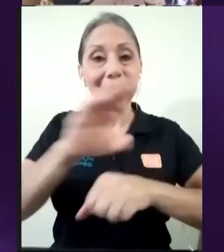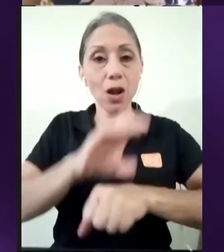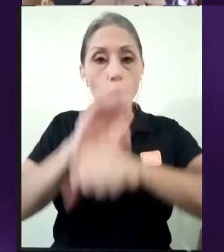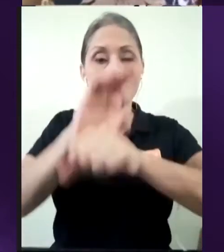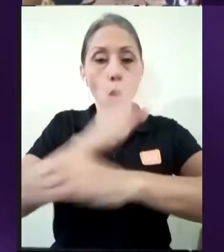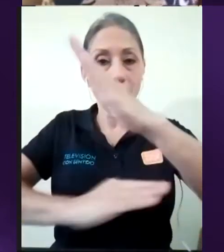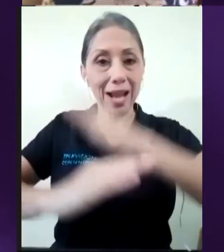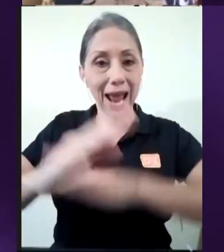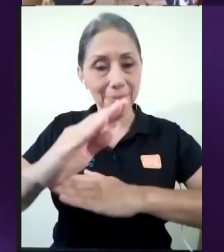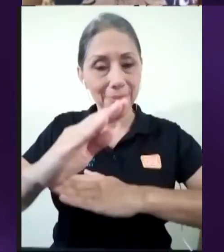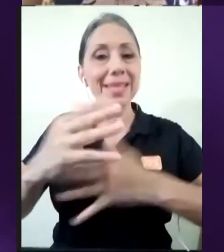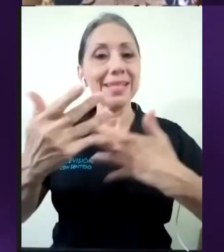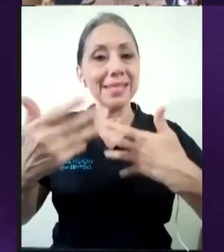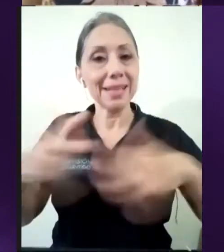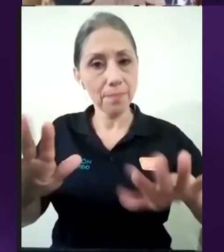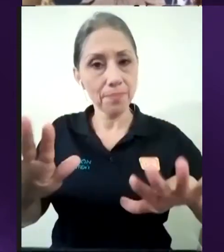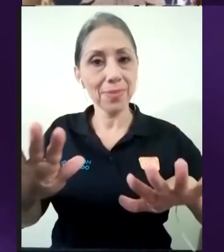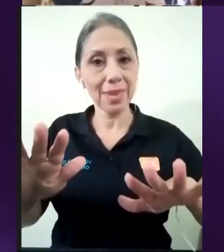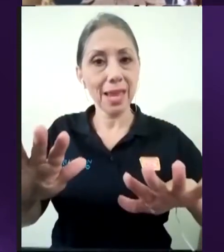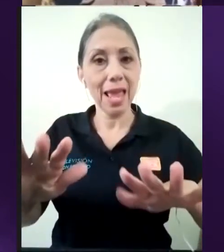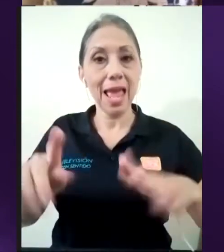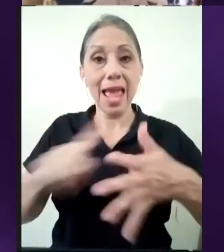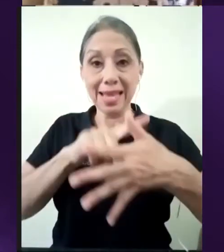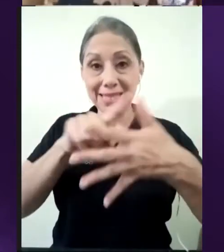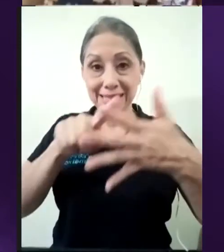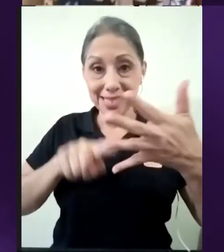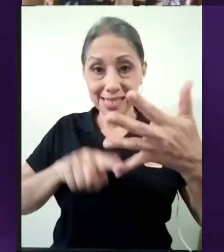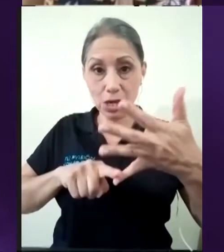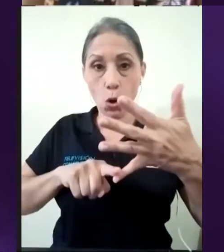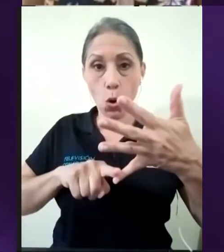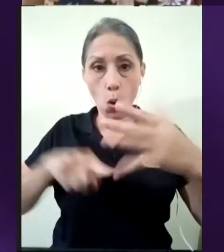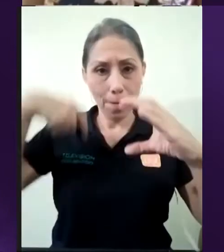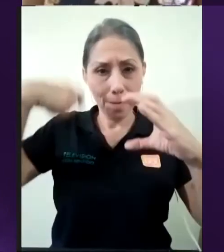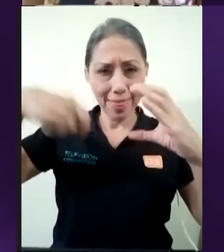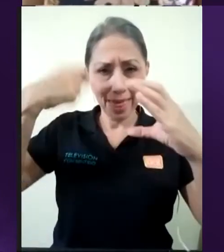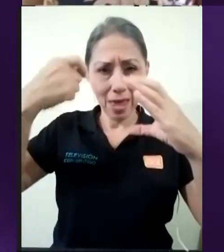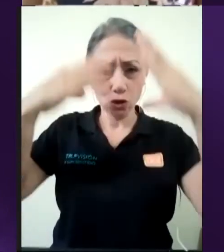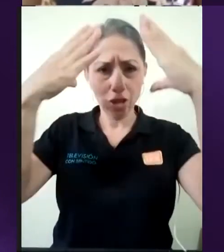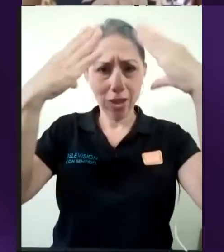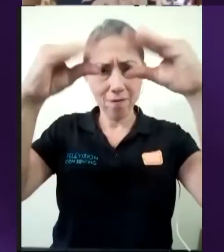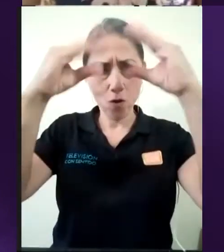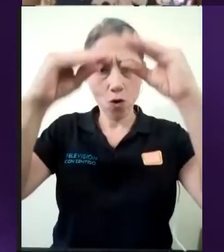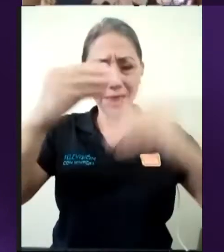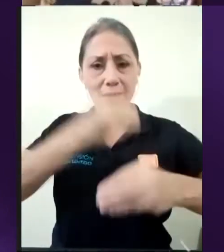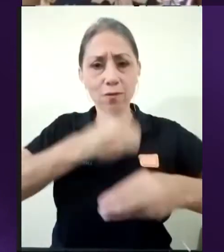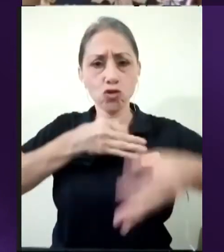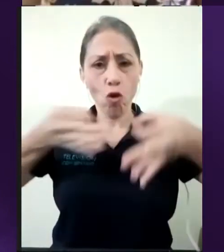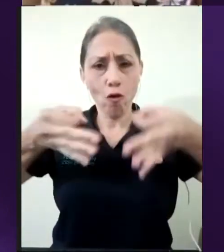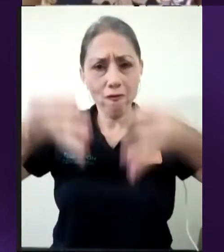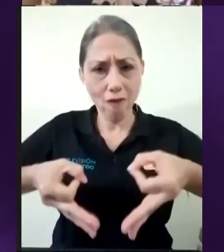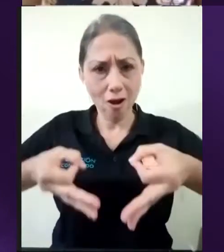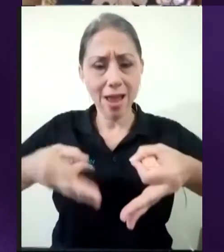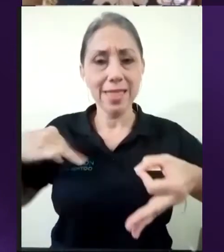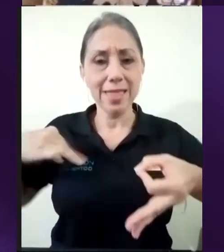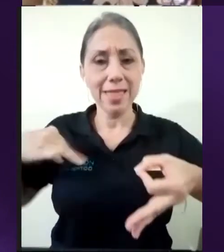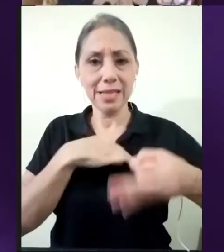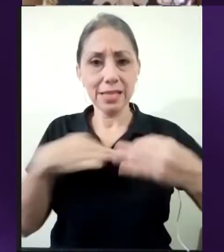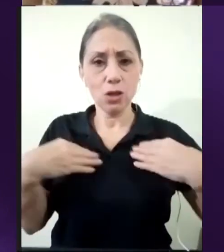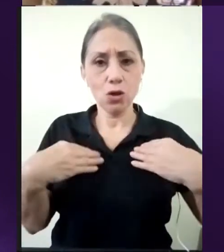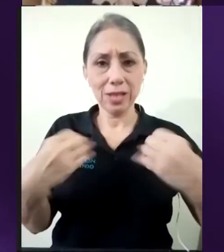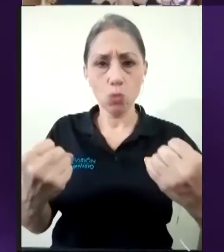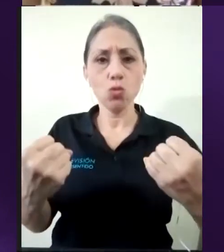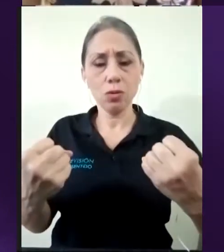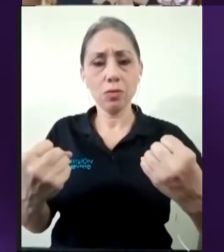5 videos informativos oficiales del Ministerio de Salud y se